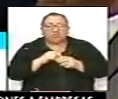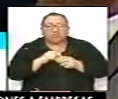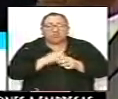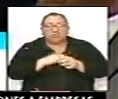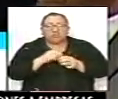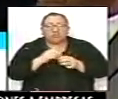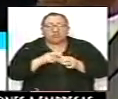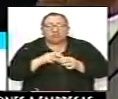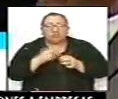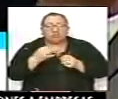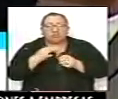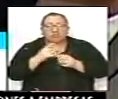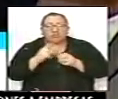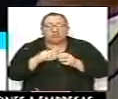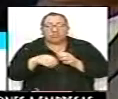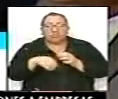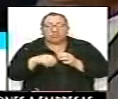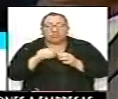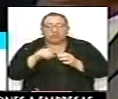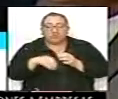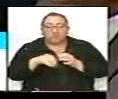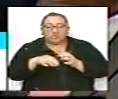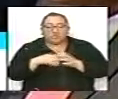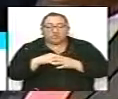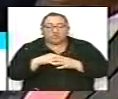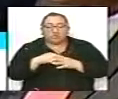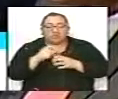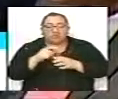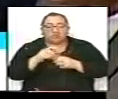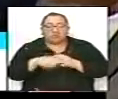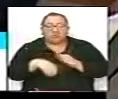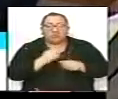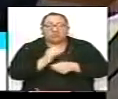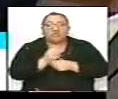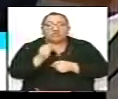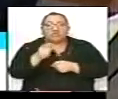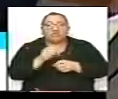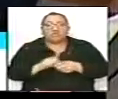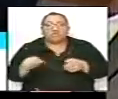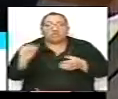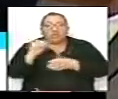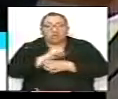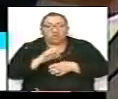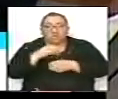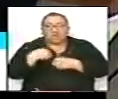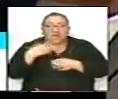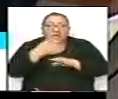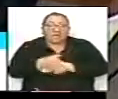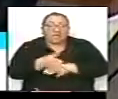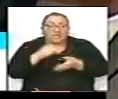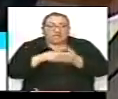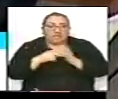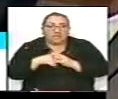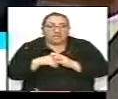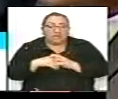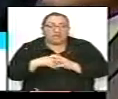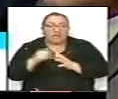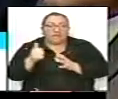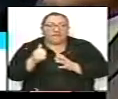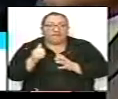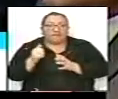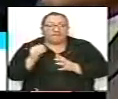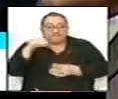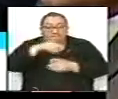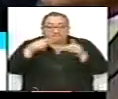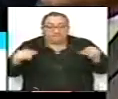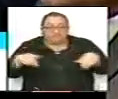ser los candidatos, para comenzar? O sea, cuando el ciudadano, la primera semana del mes de octubre, tenga que acudir a el